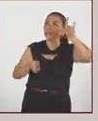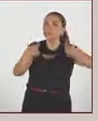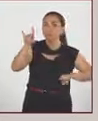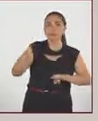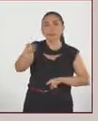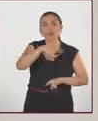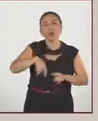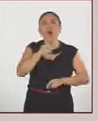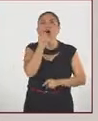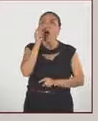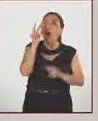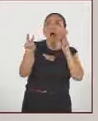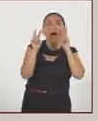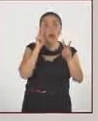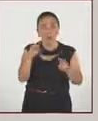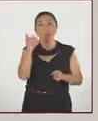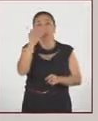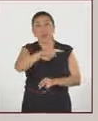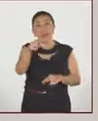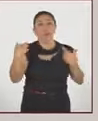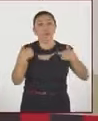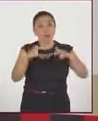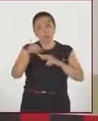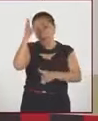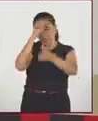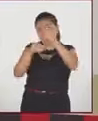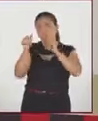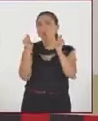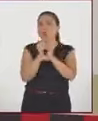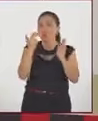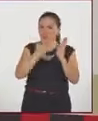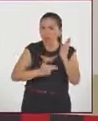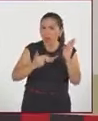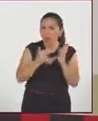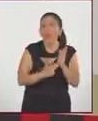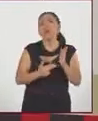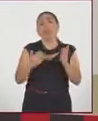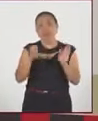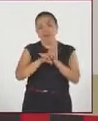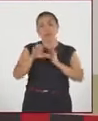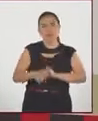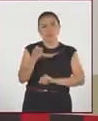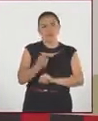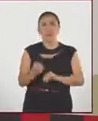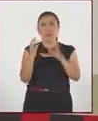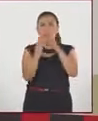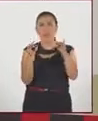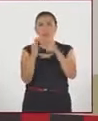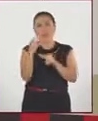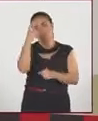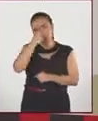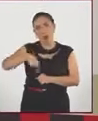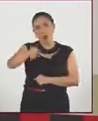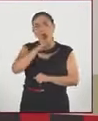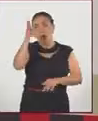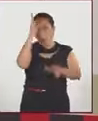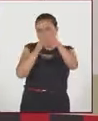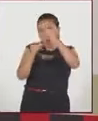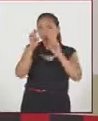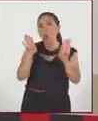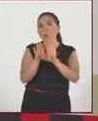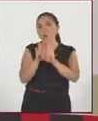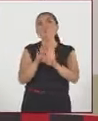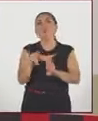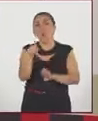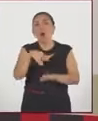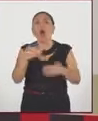¿no? Y capacitar a los docentes con talleres con este tipo de charlas que nos permitan también a los